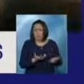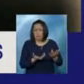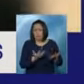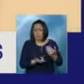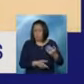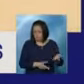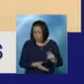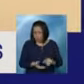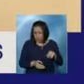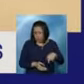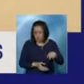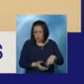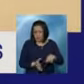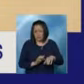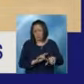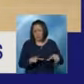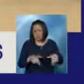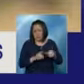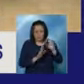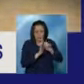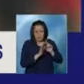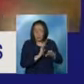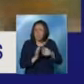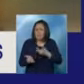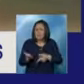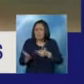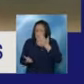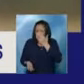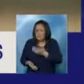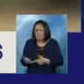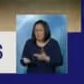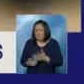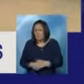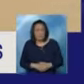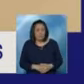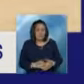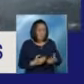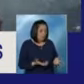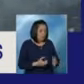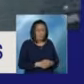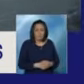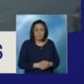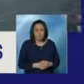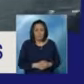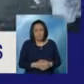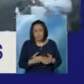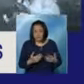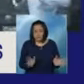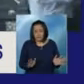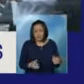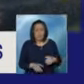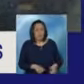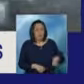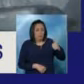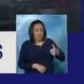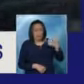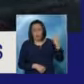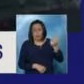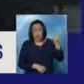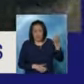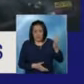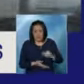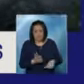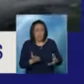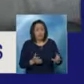contiguos a este cine. ¿Qué se sabe? ¿Qué se reporta? ¿Qué reportan los bomberos? Sí, ya nuestro director general ha dispuesto que